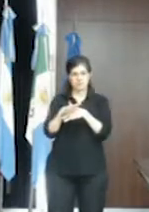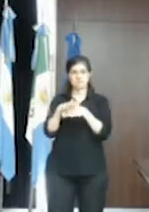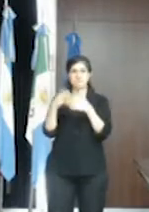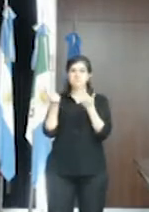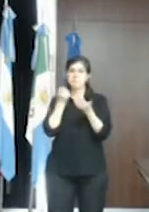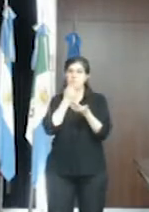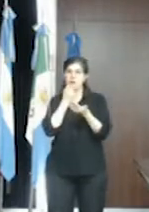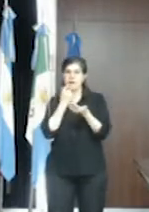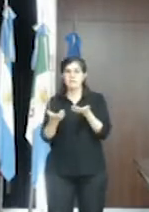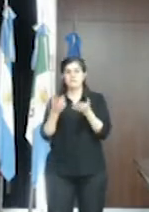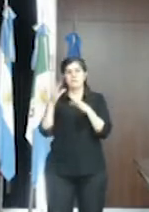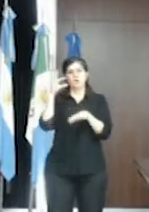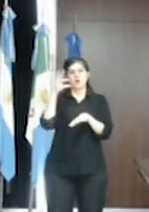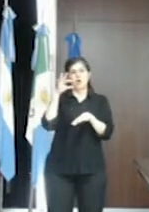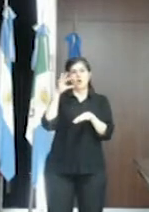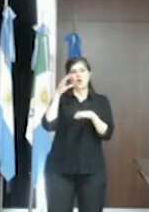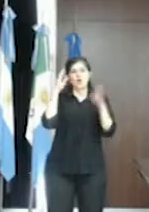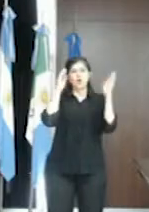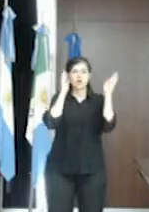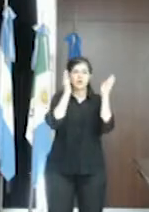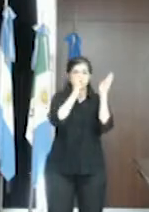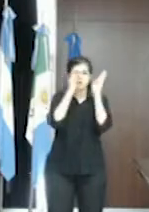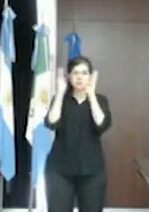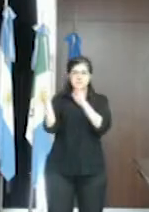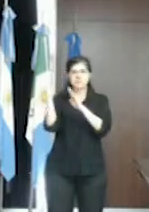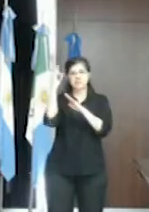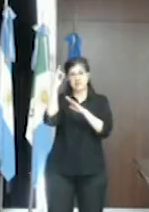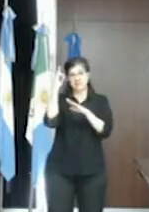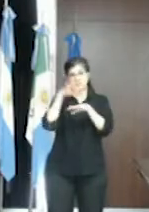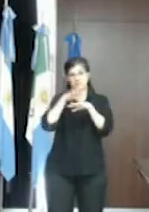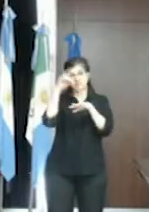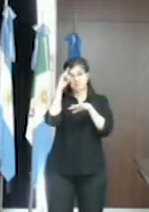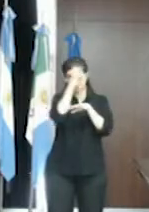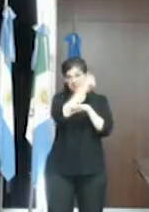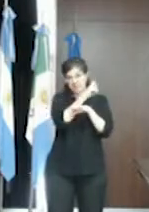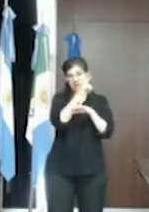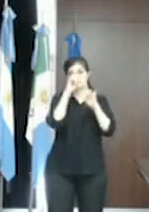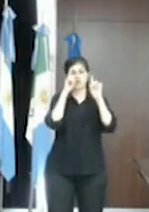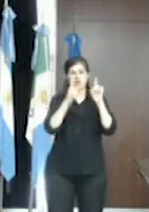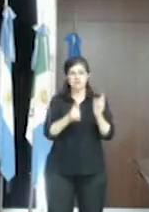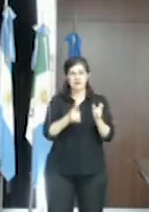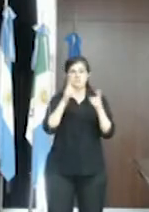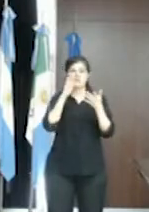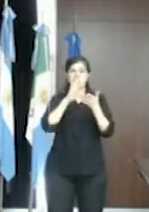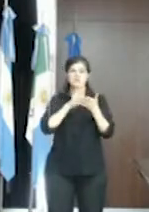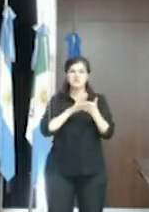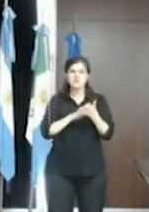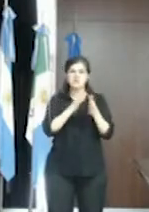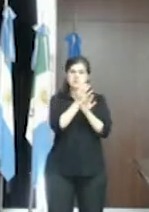conceptos psiquiátricos y gerontológicos, porque a veces los excesos generan